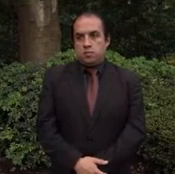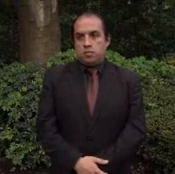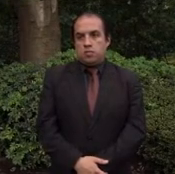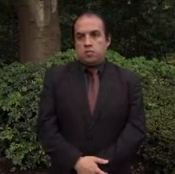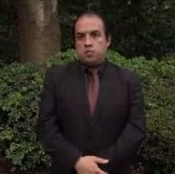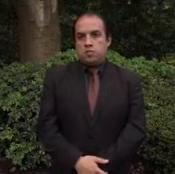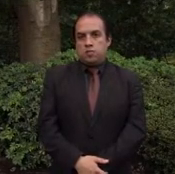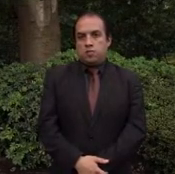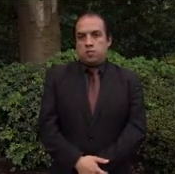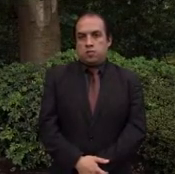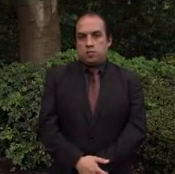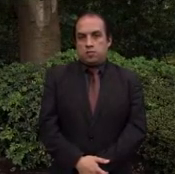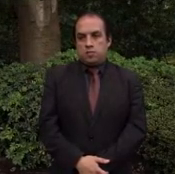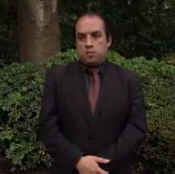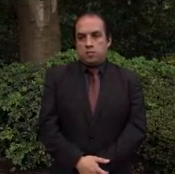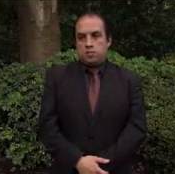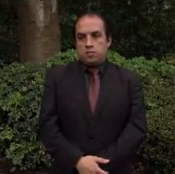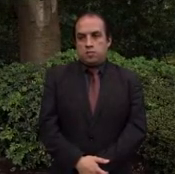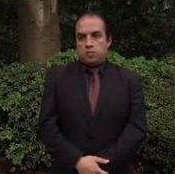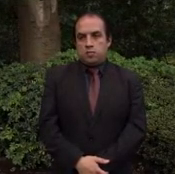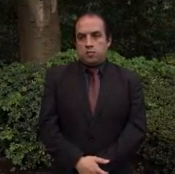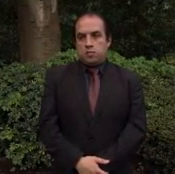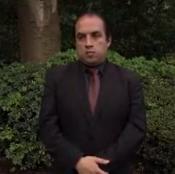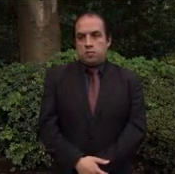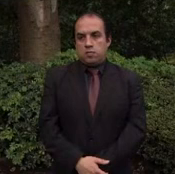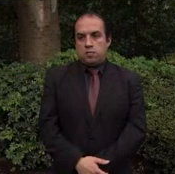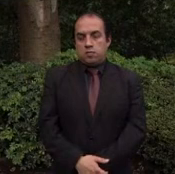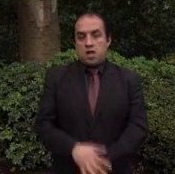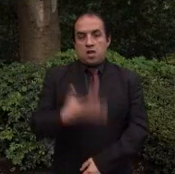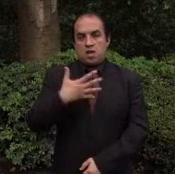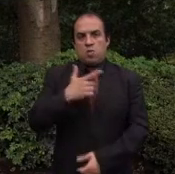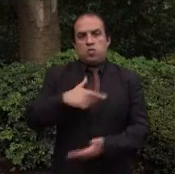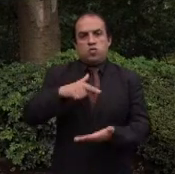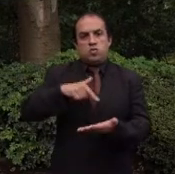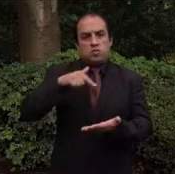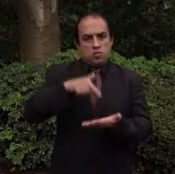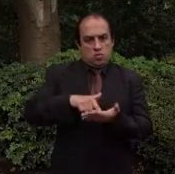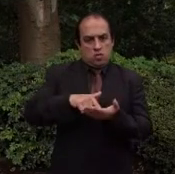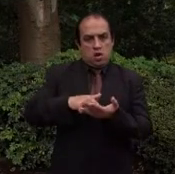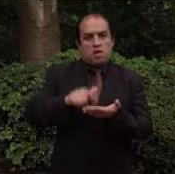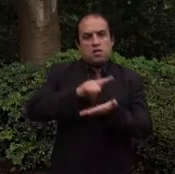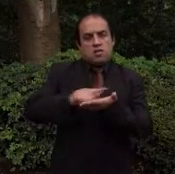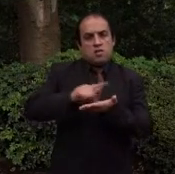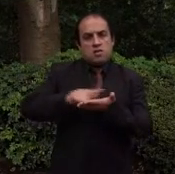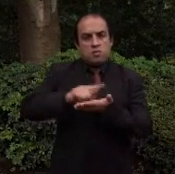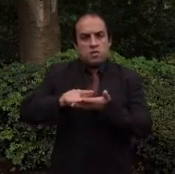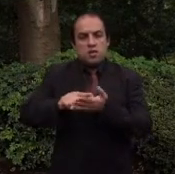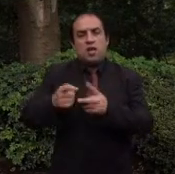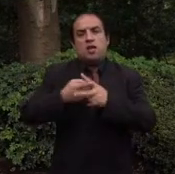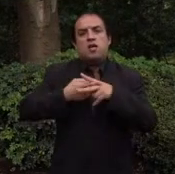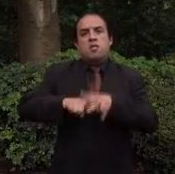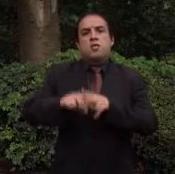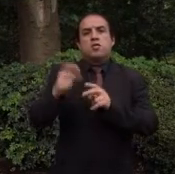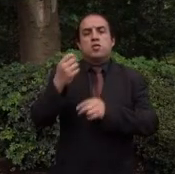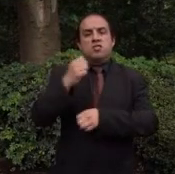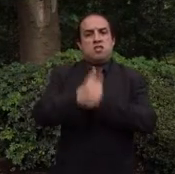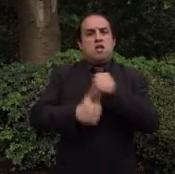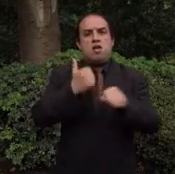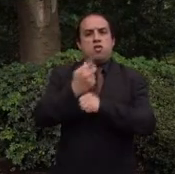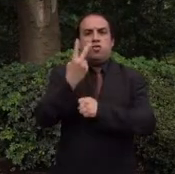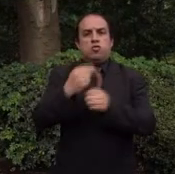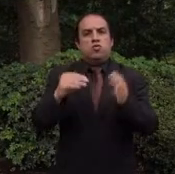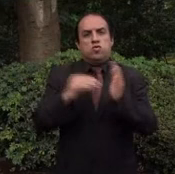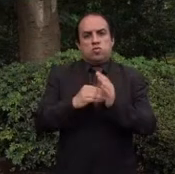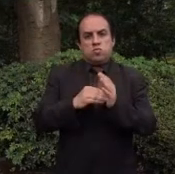inicios del 2000 del bosque. El saneamiento incluye pues